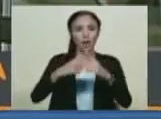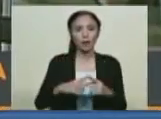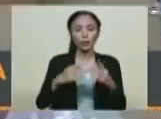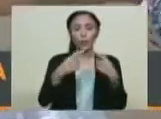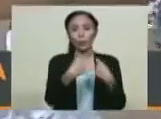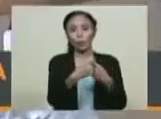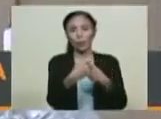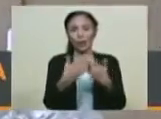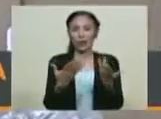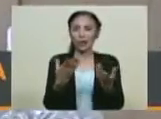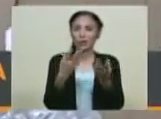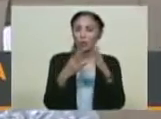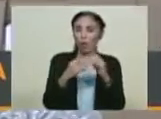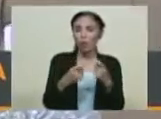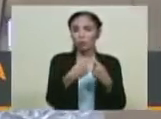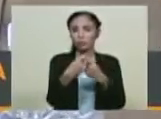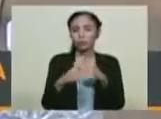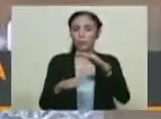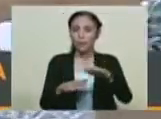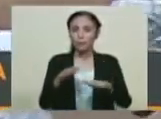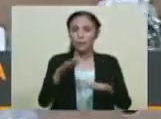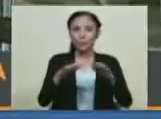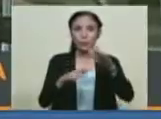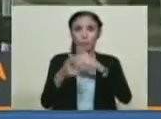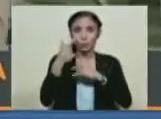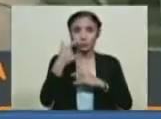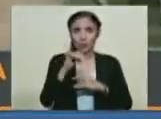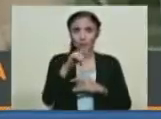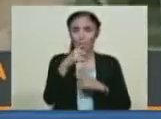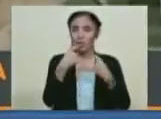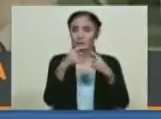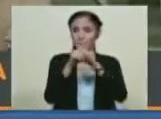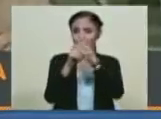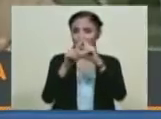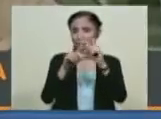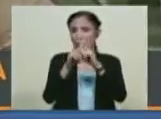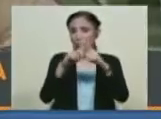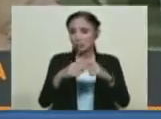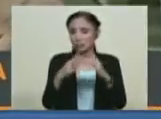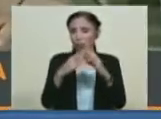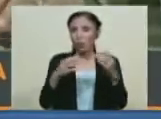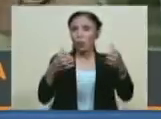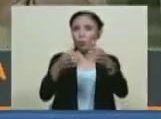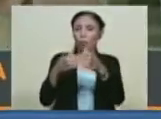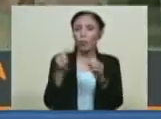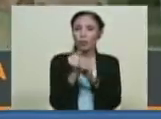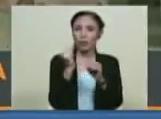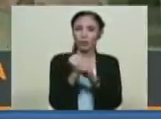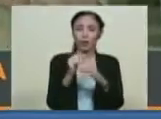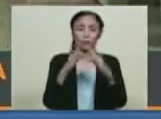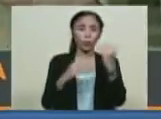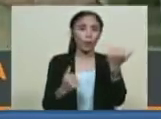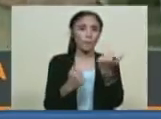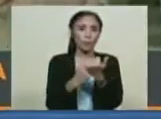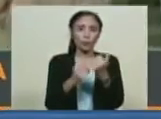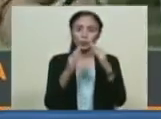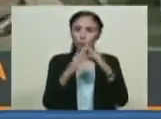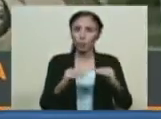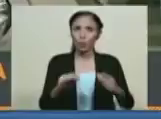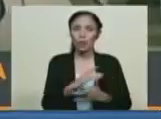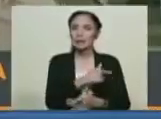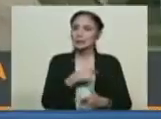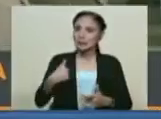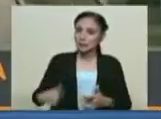todos los pasos que debemos dar. Tenemos conformado el equipo. tenemos el apoyo y la asesoría de la